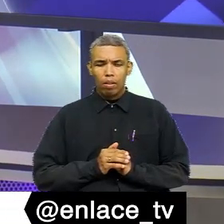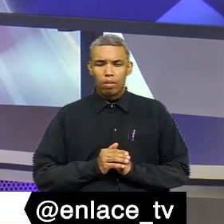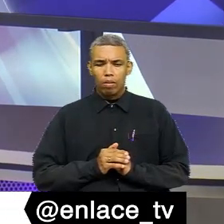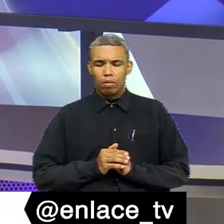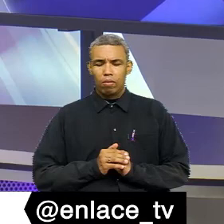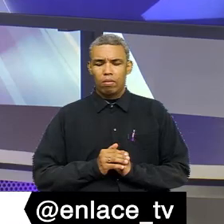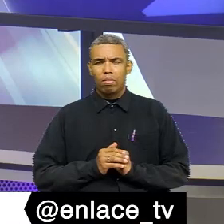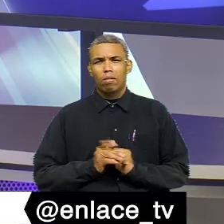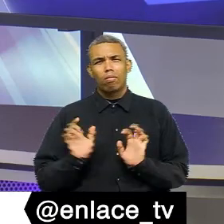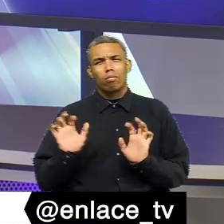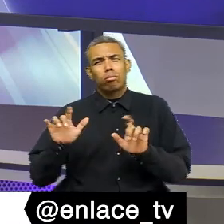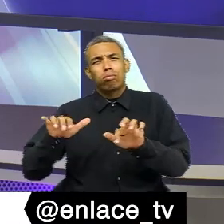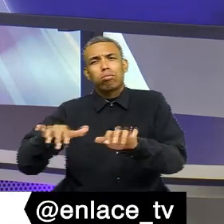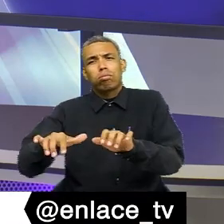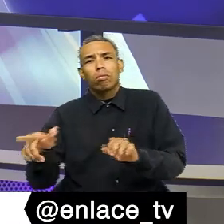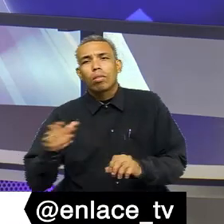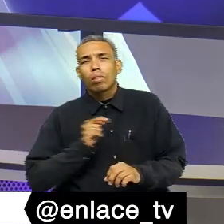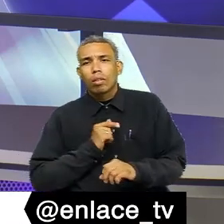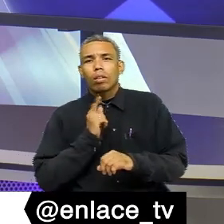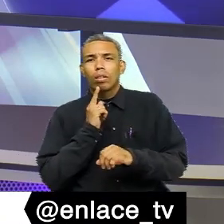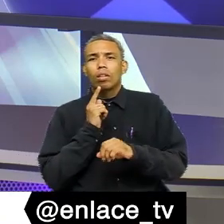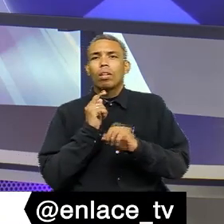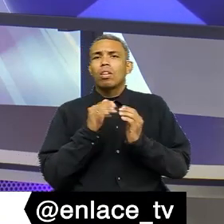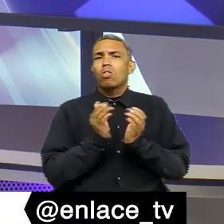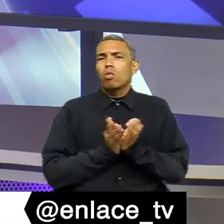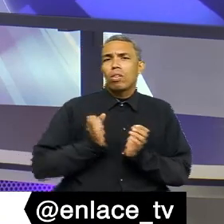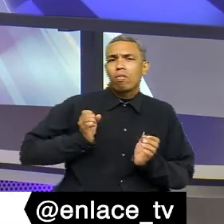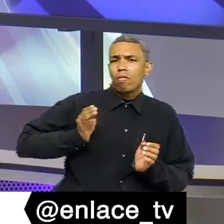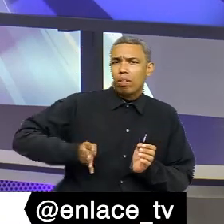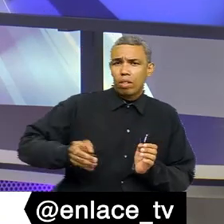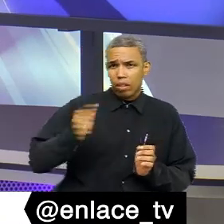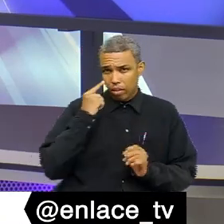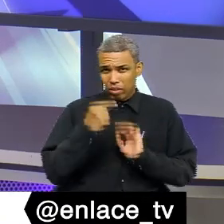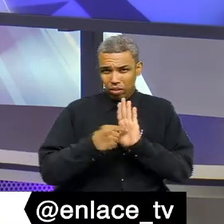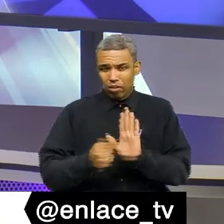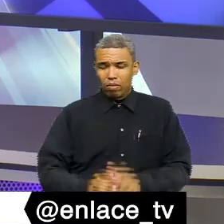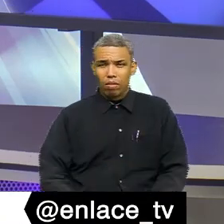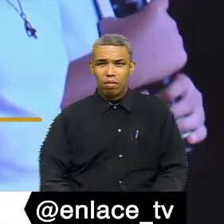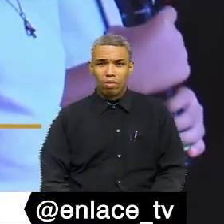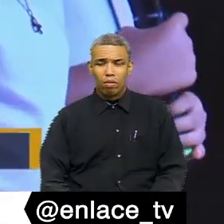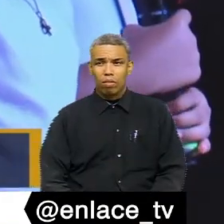evento organizado por la institución educativa Infantas, sedes Miramar y El Parnaso.